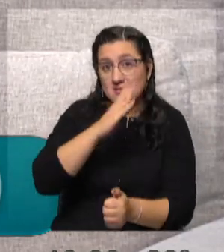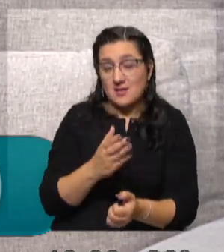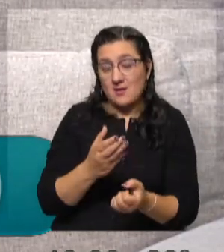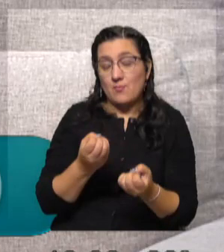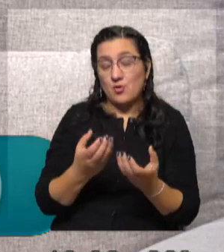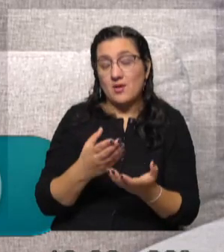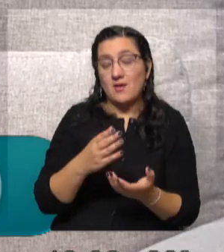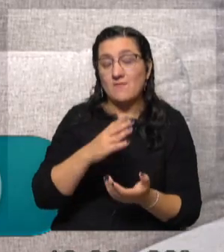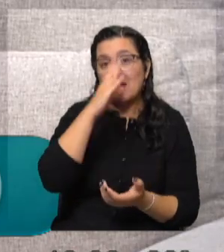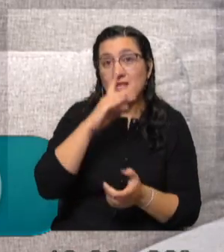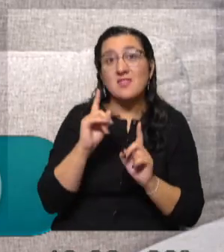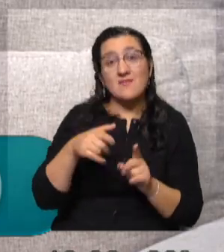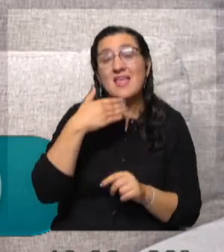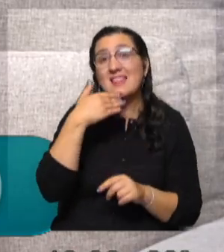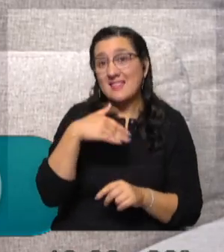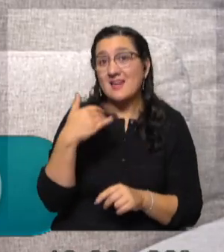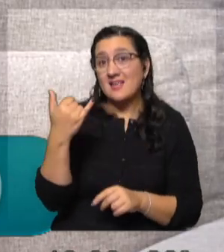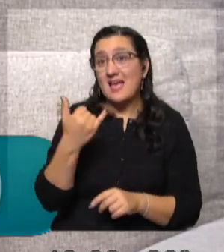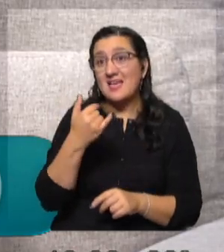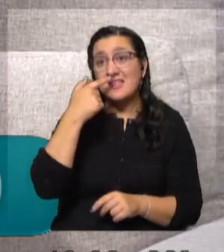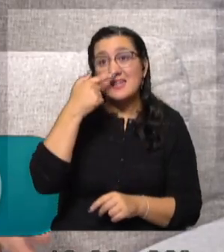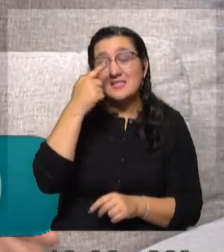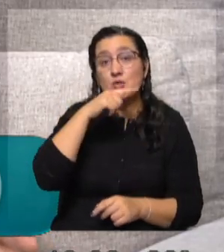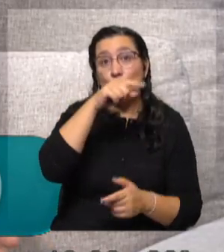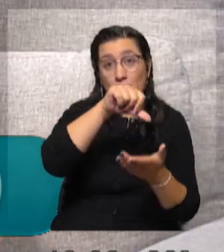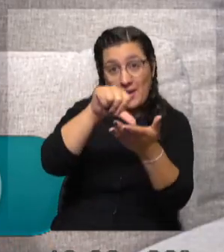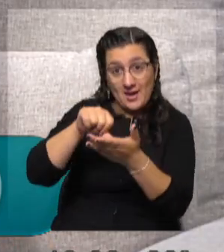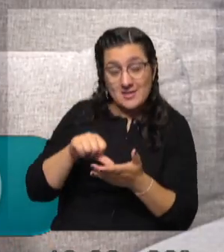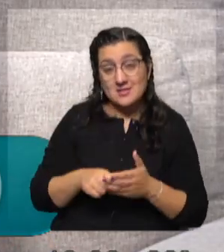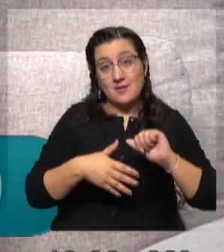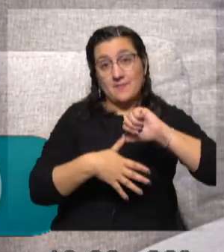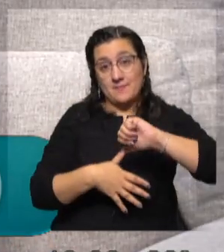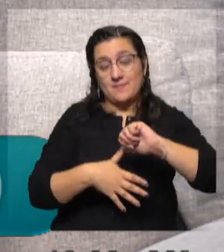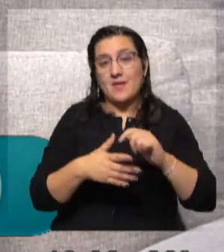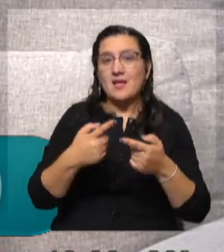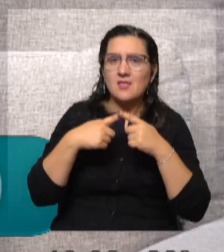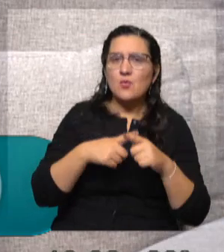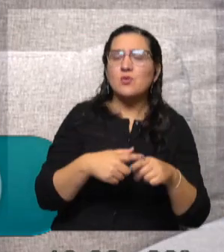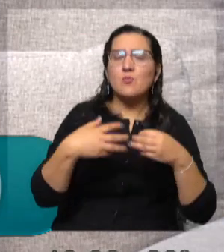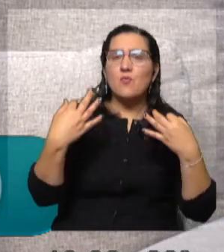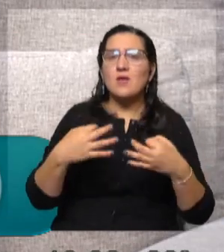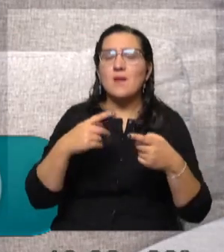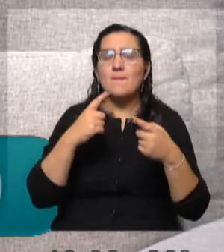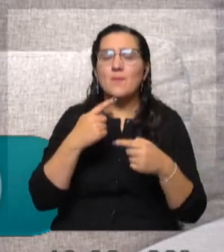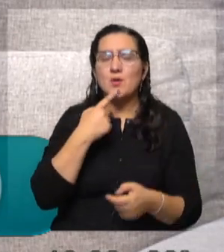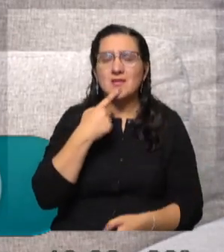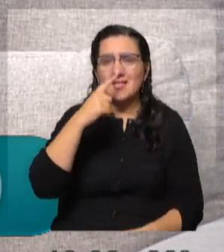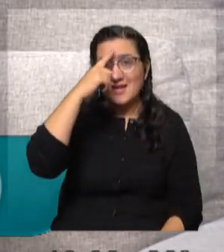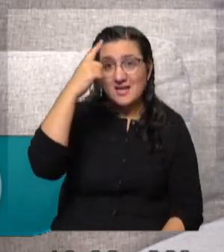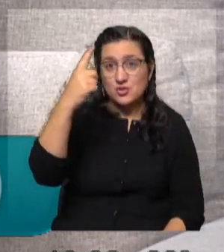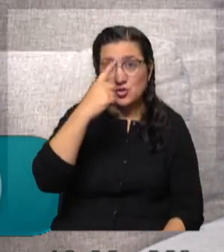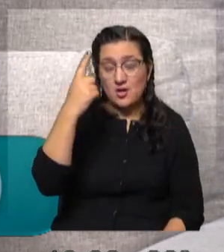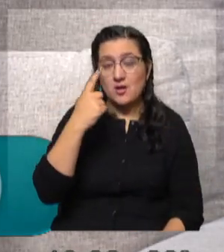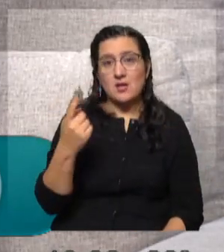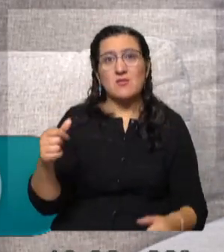entender los intereses de los demás países es muy importante estamos en un año electoral hay que discutir muy bien la política internacional que viene siendo